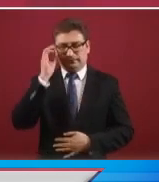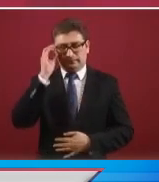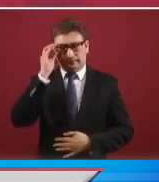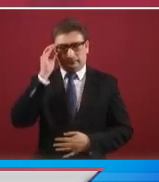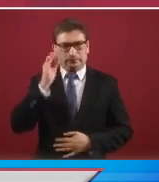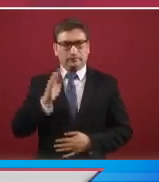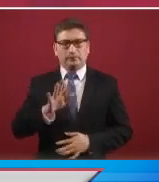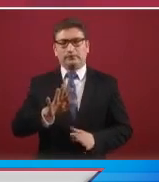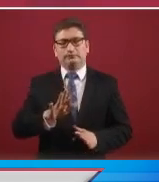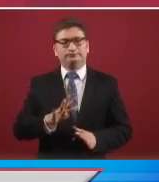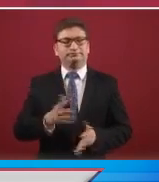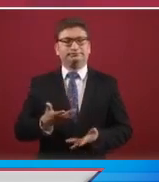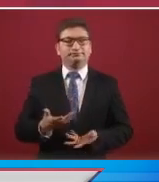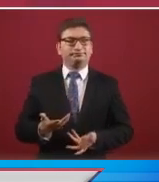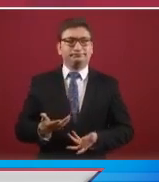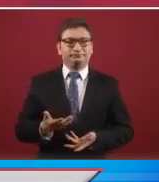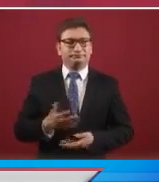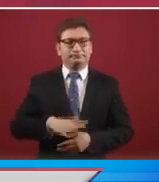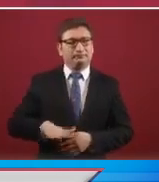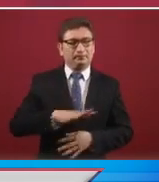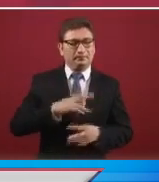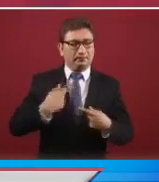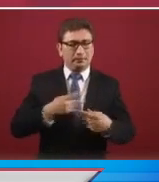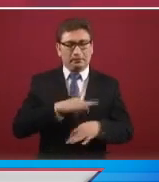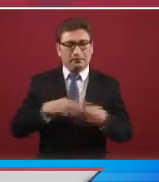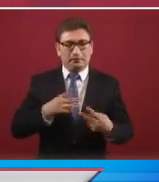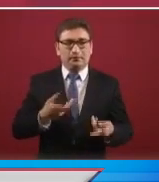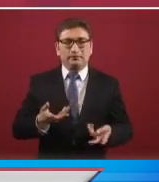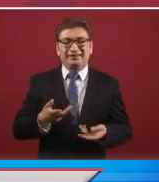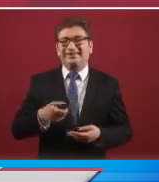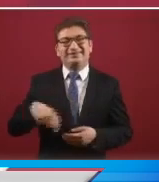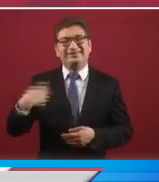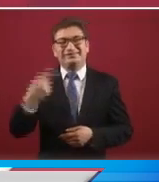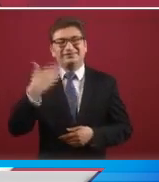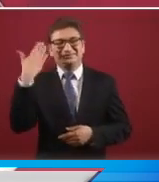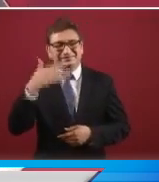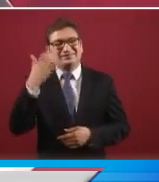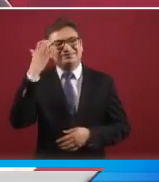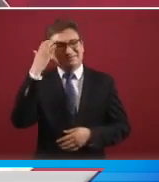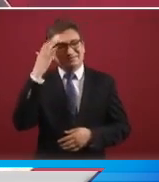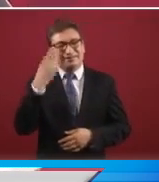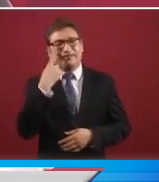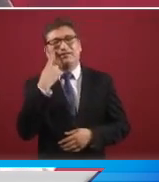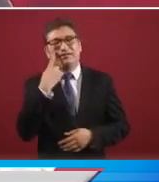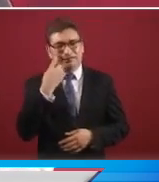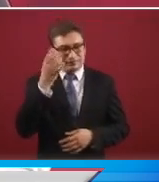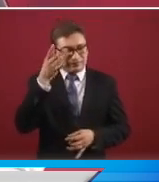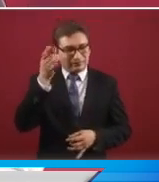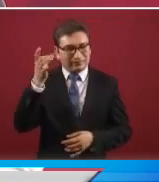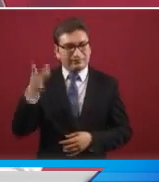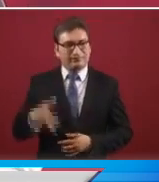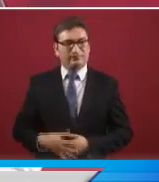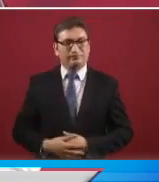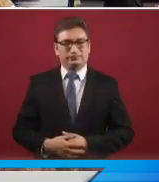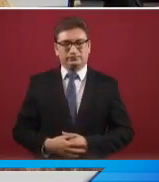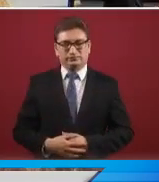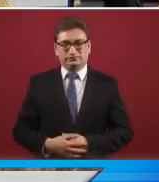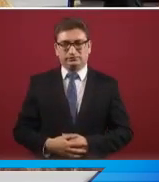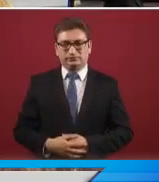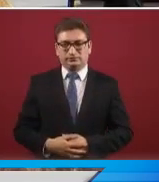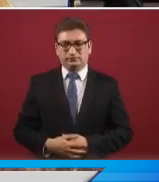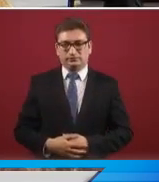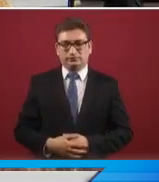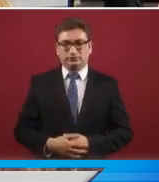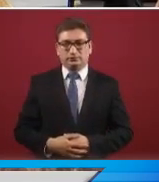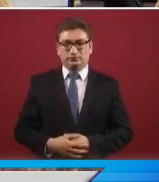facturas falsas que implica un robo. Este delito implica todo un proceso. No es un encarcelamiento en fast track. Se respetarán sus derechos